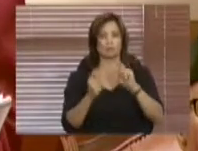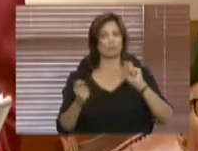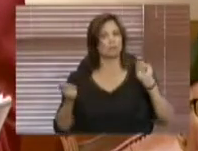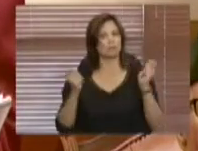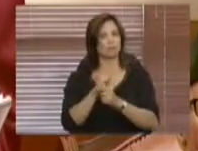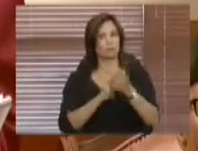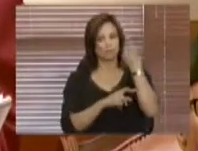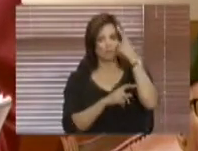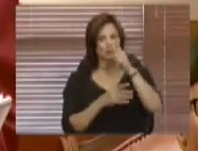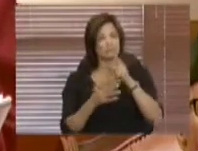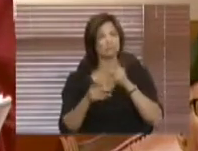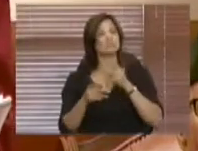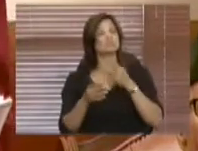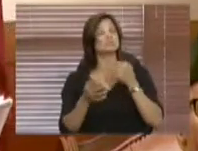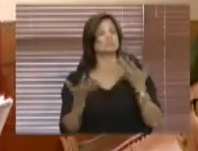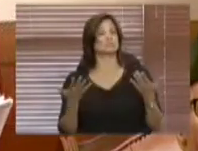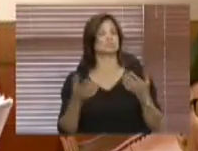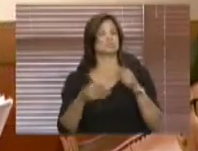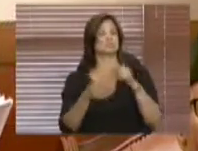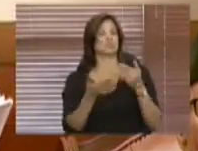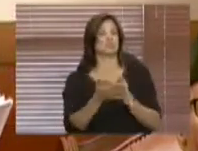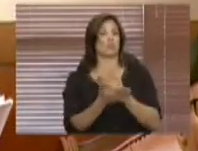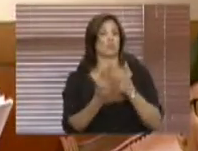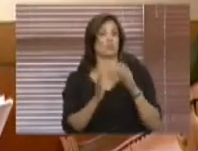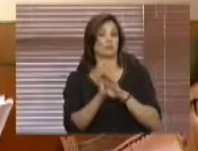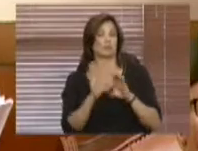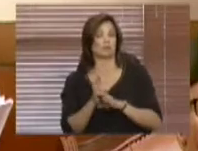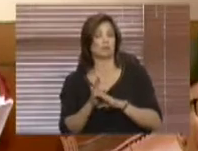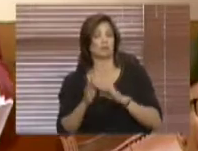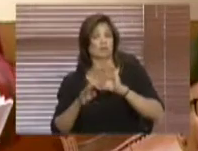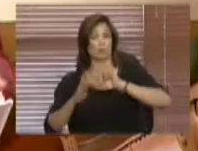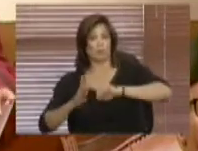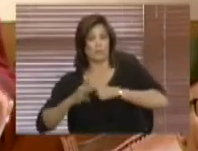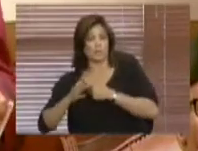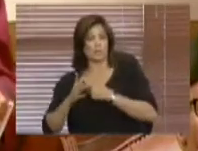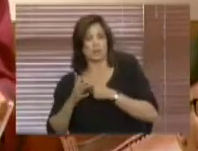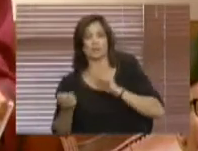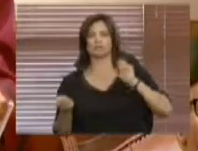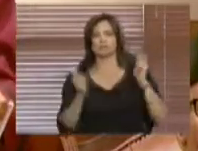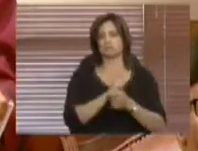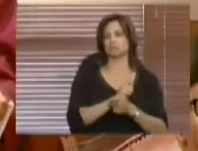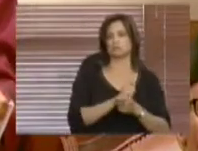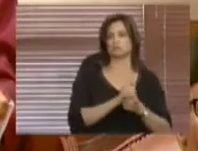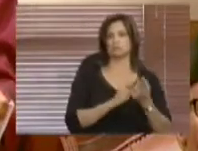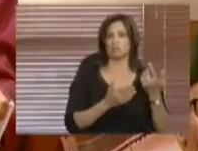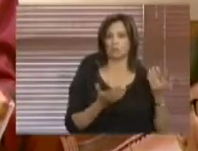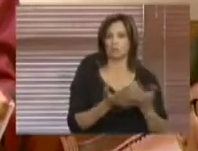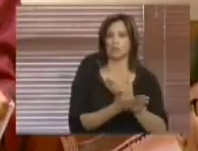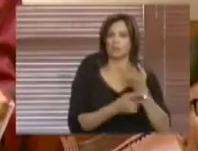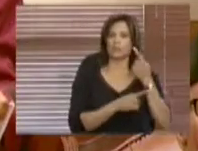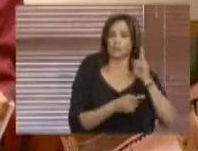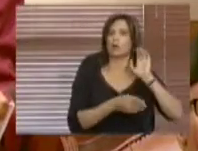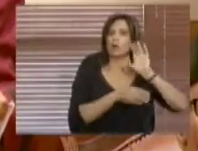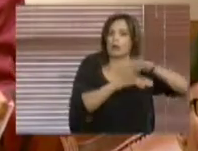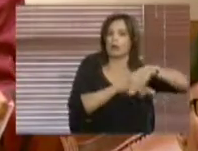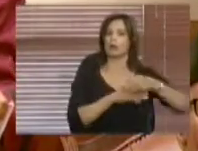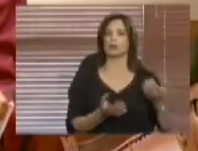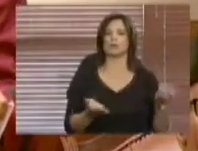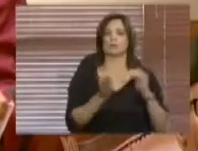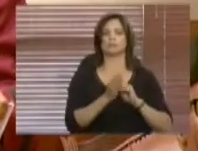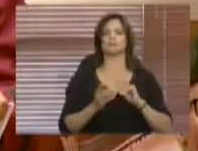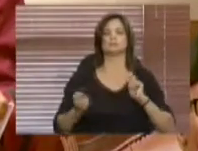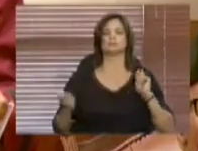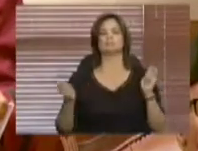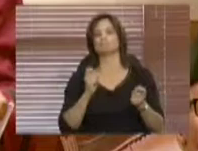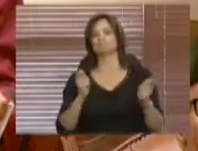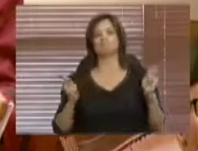cambiar, sin darle tiempo a que las nuevas instituciones funcionen, a que sean dictadas las disposiciones normativas que